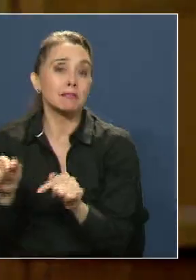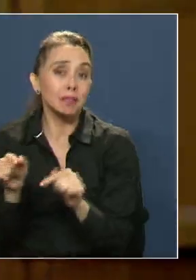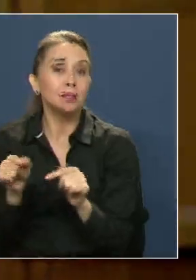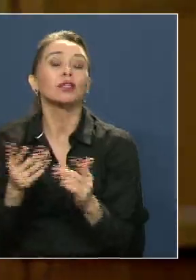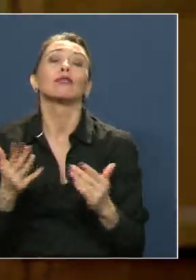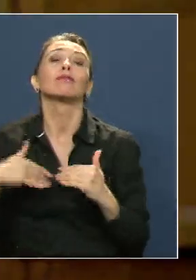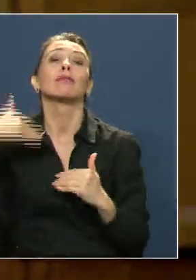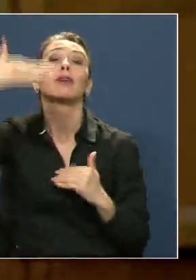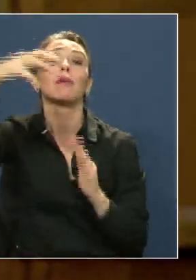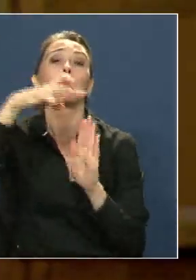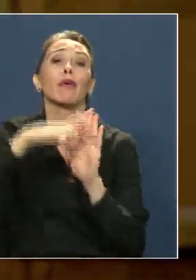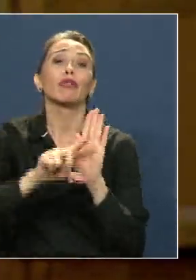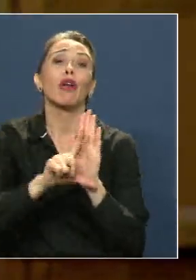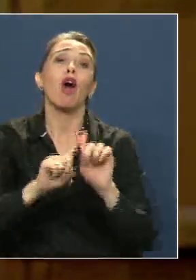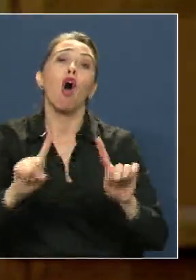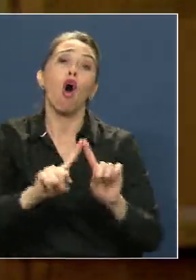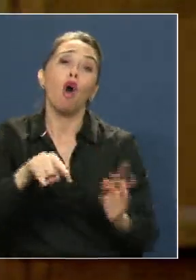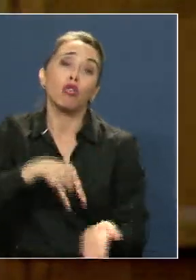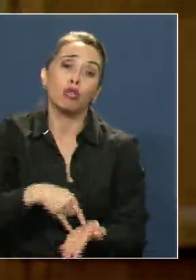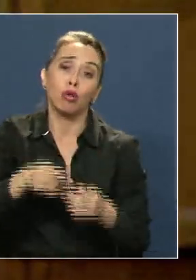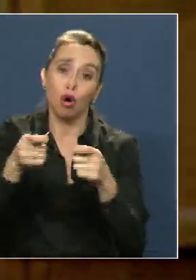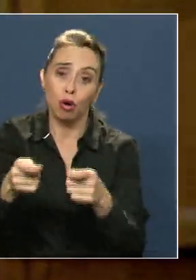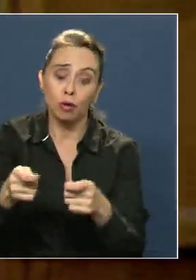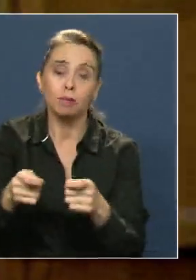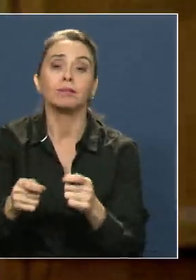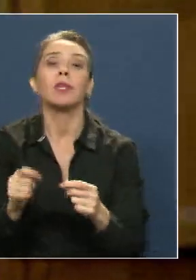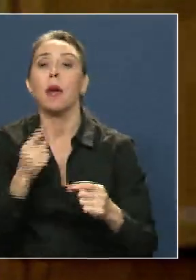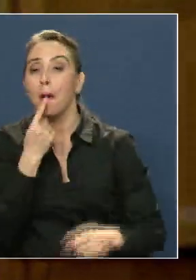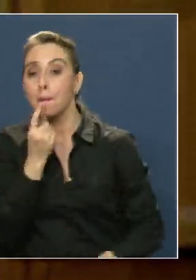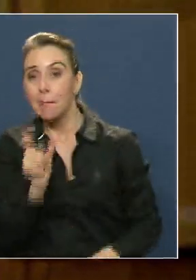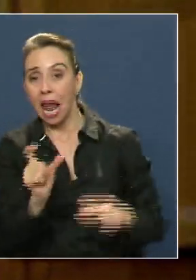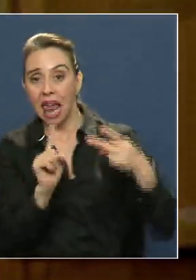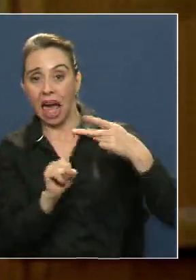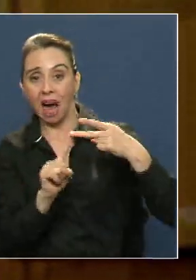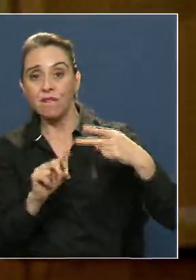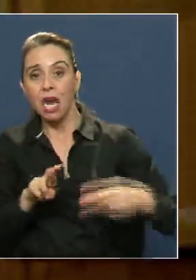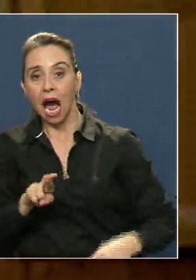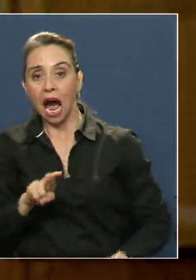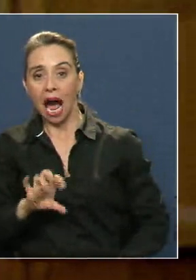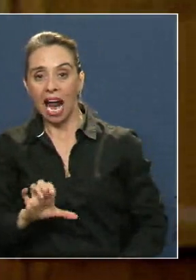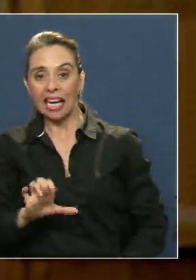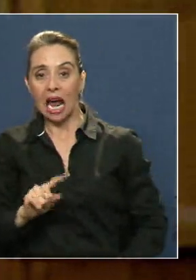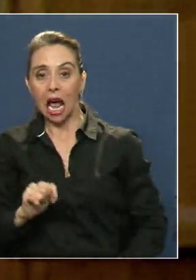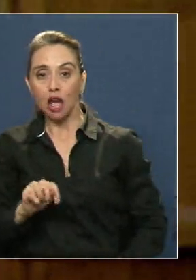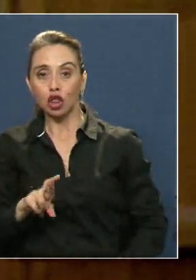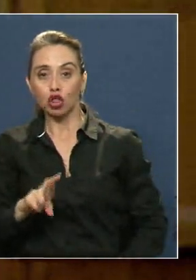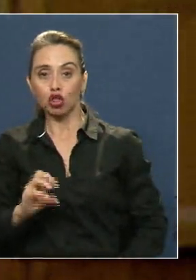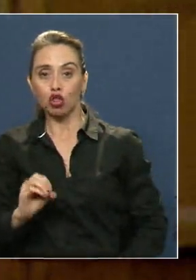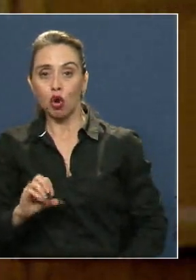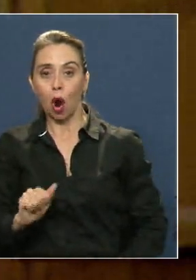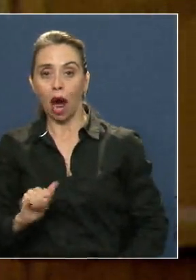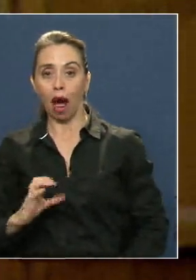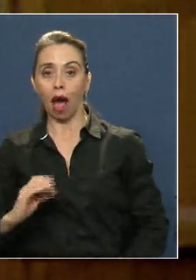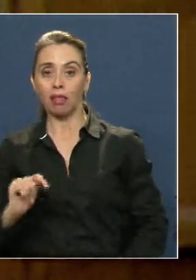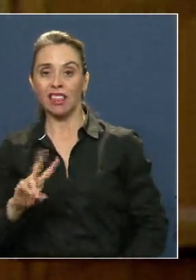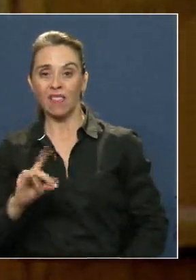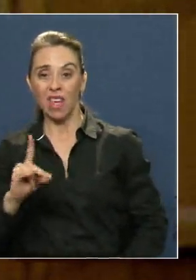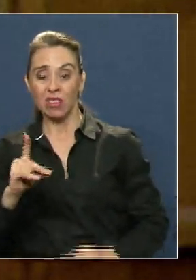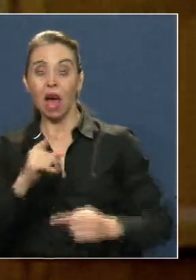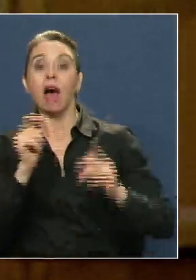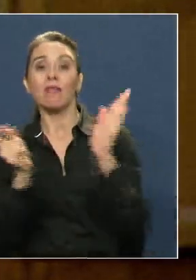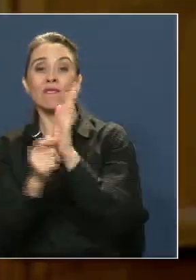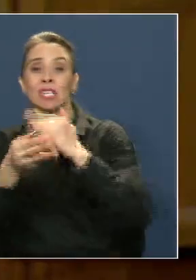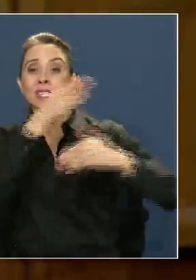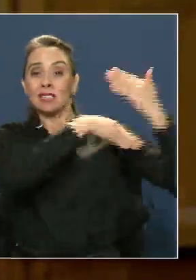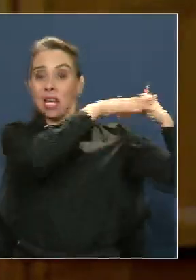que pueda venir en el futuro. La retroactividad es un tema realmente muy complicado y que muchos